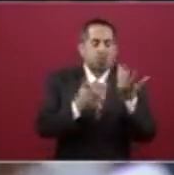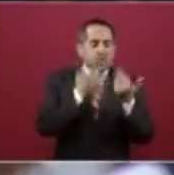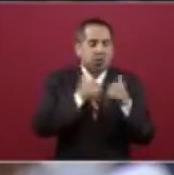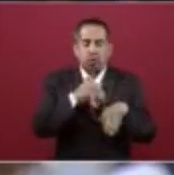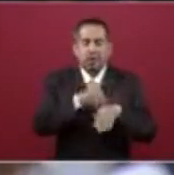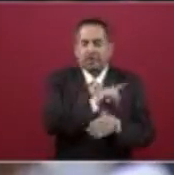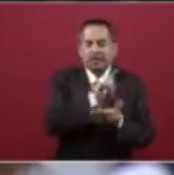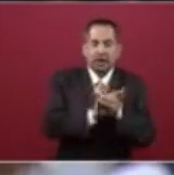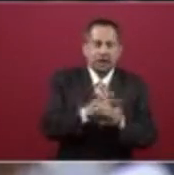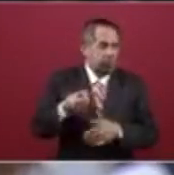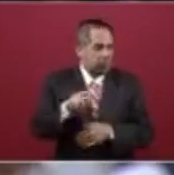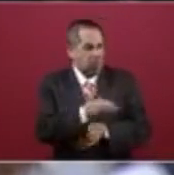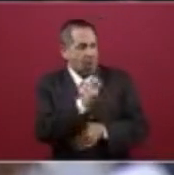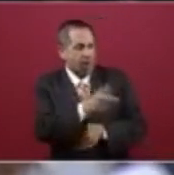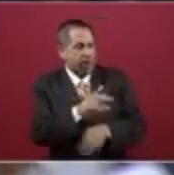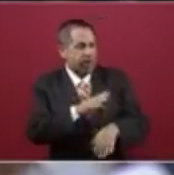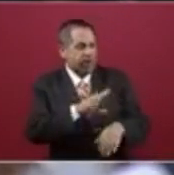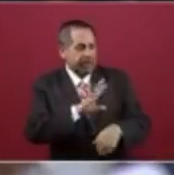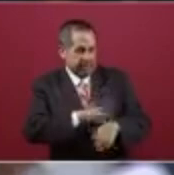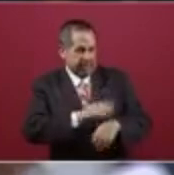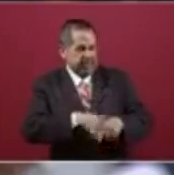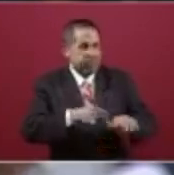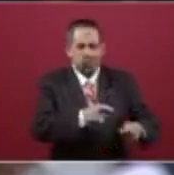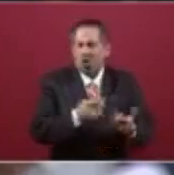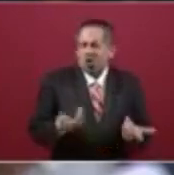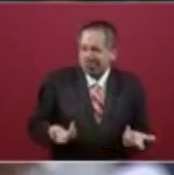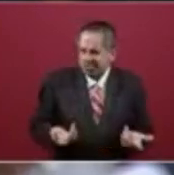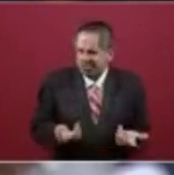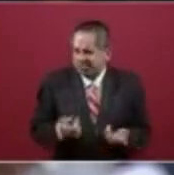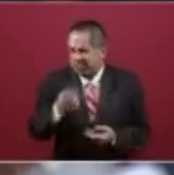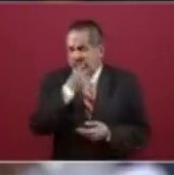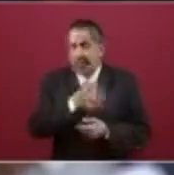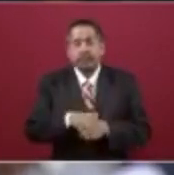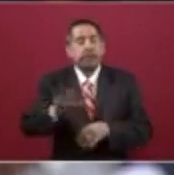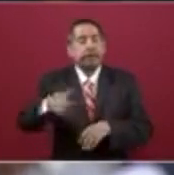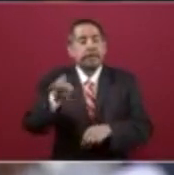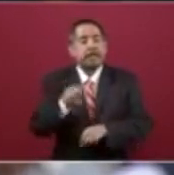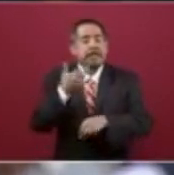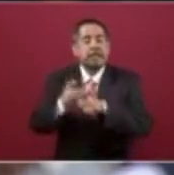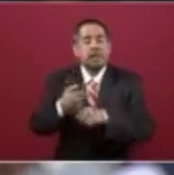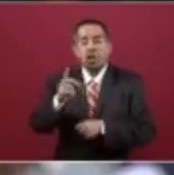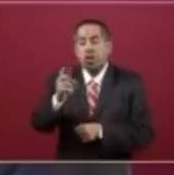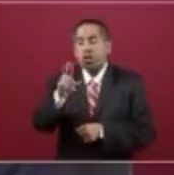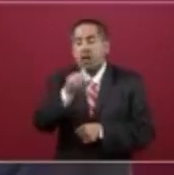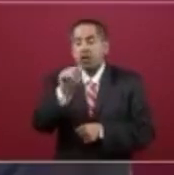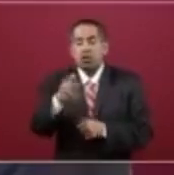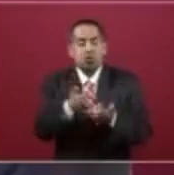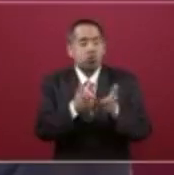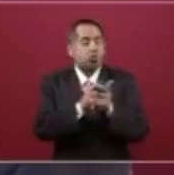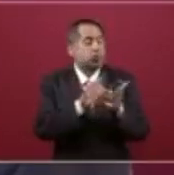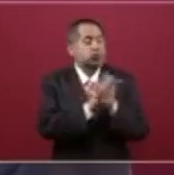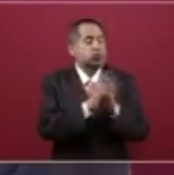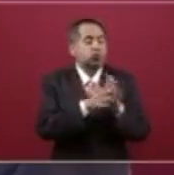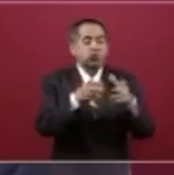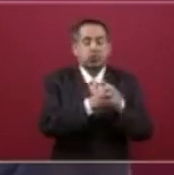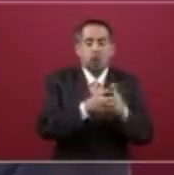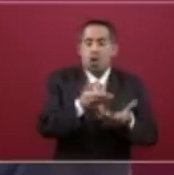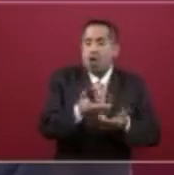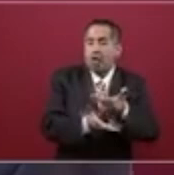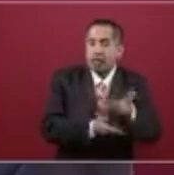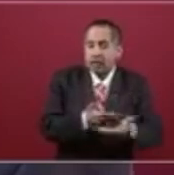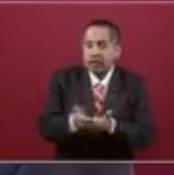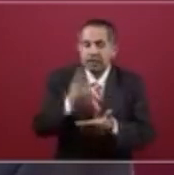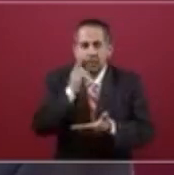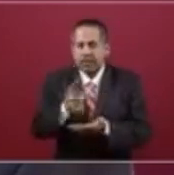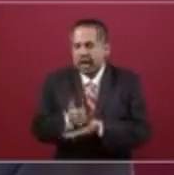diría? Y ya por último, presidente, el secretario Alfonso Durazo habló de que hay grupos del crimen organizado que ofrecen servicios como